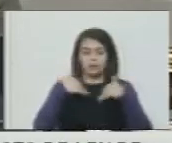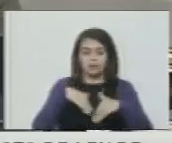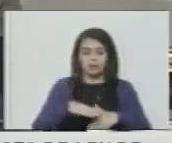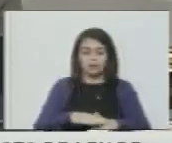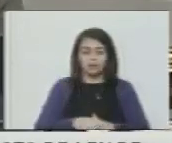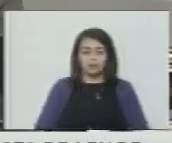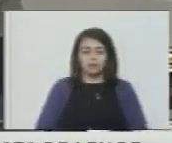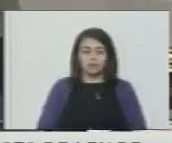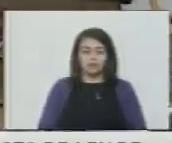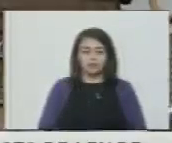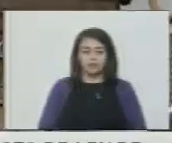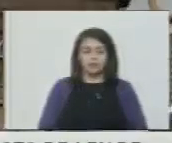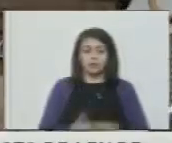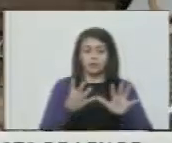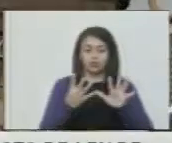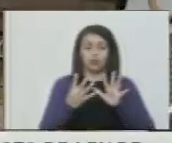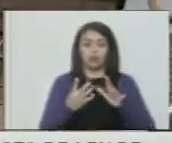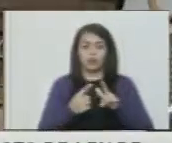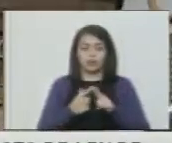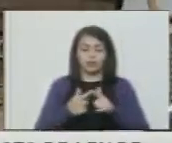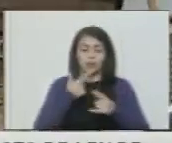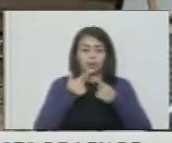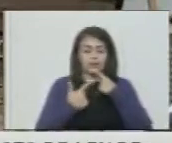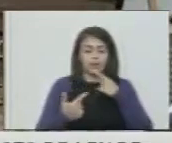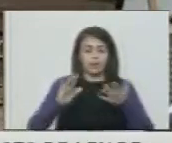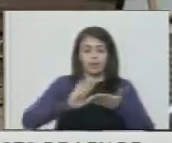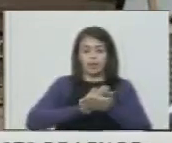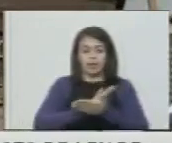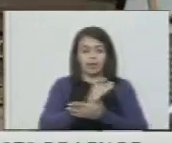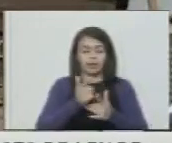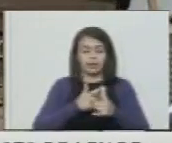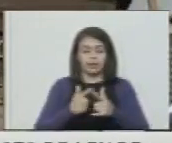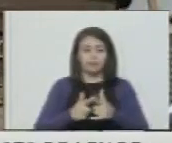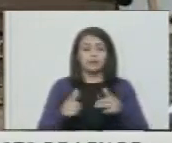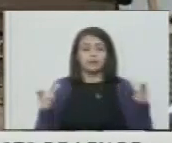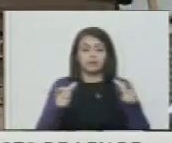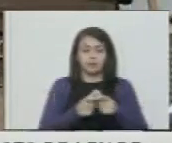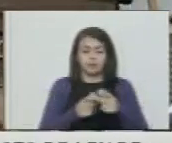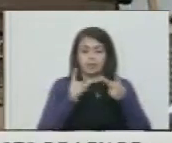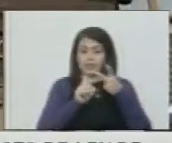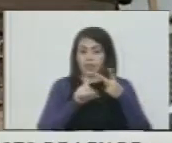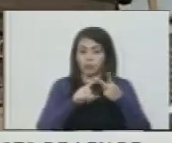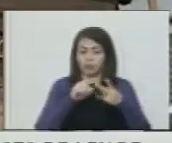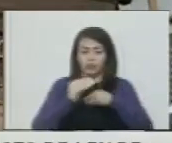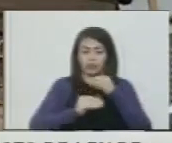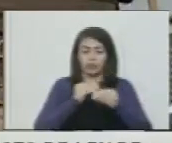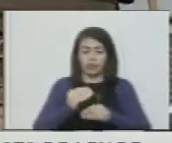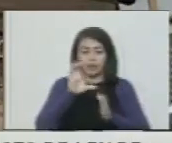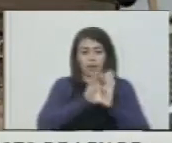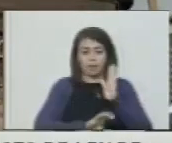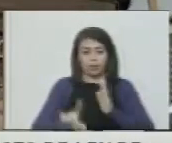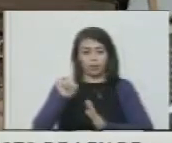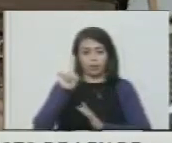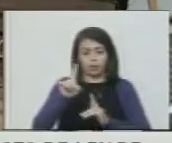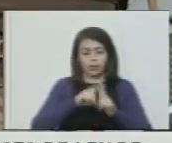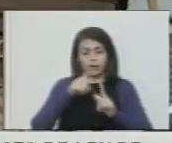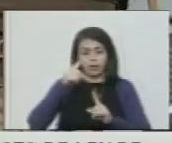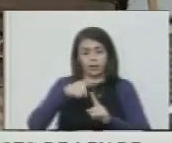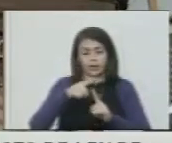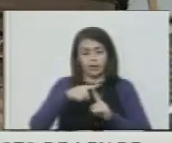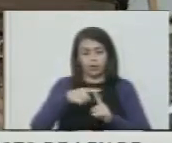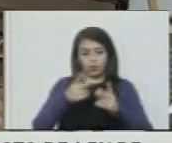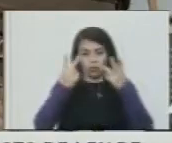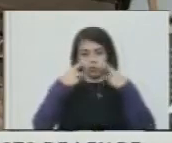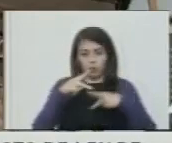Aprobado. Siguiente. 9. Se propone eliminar la sección segunda correspondiente al capítulo 1